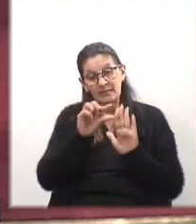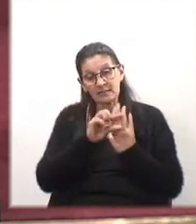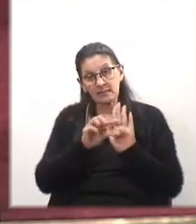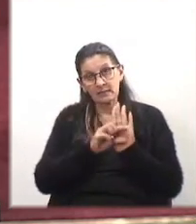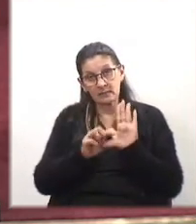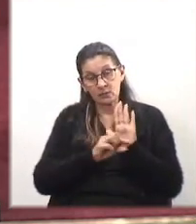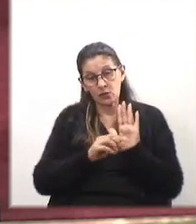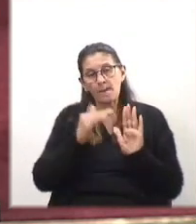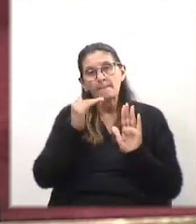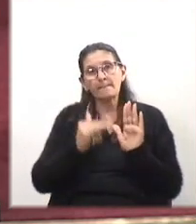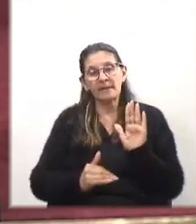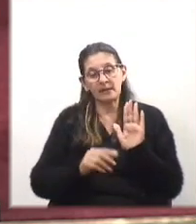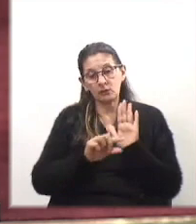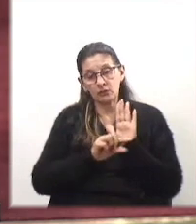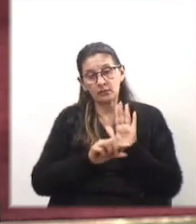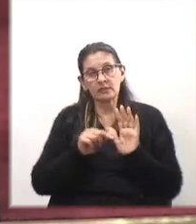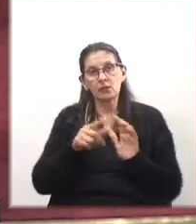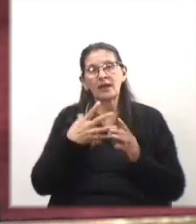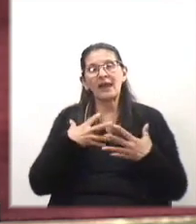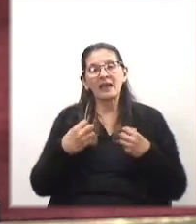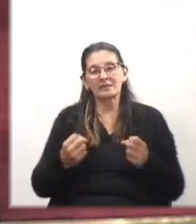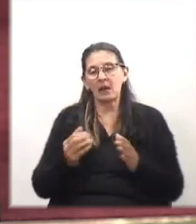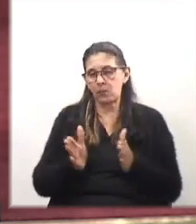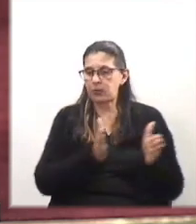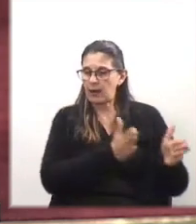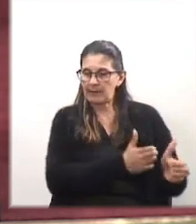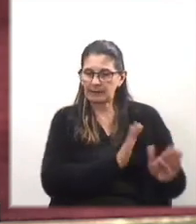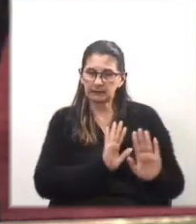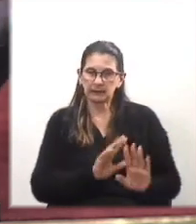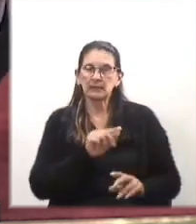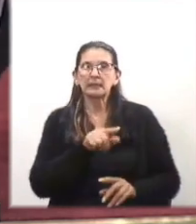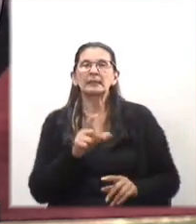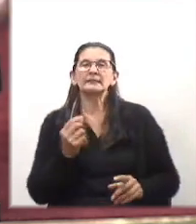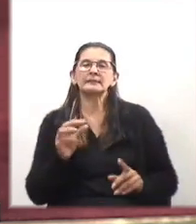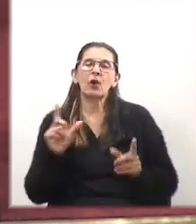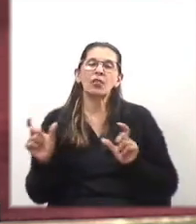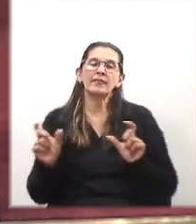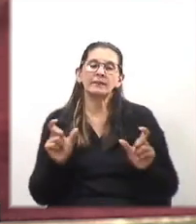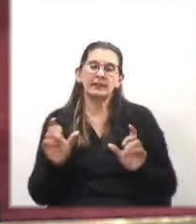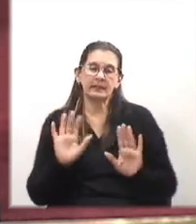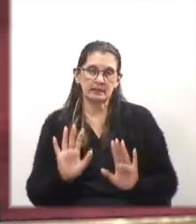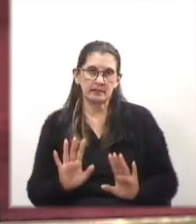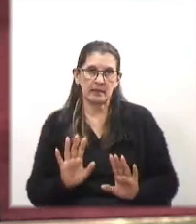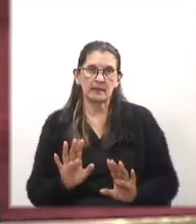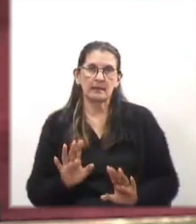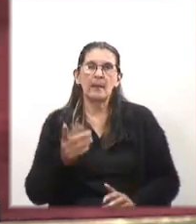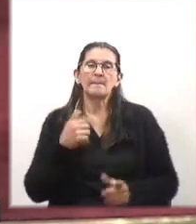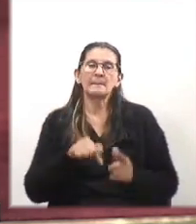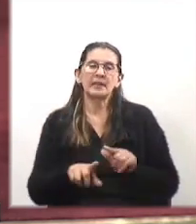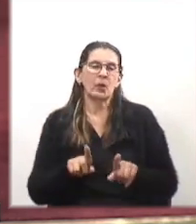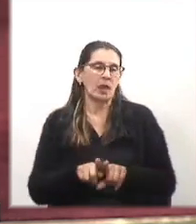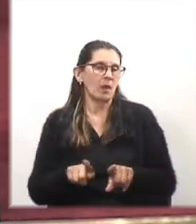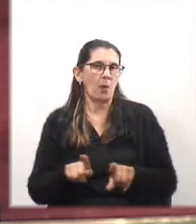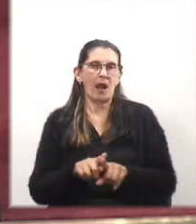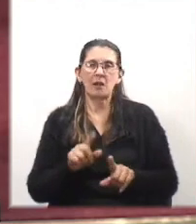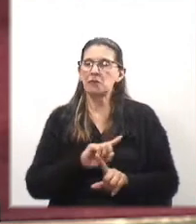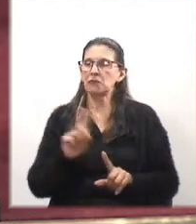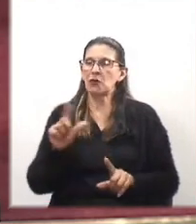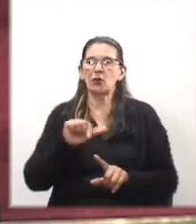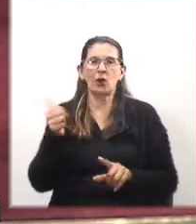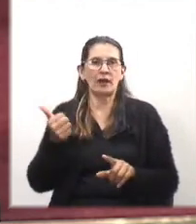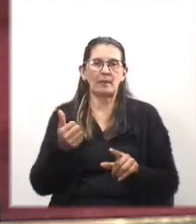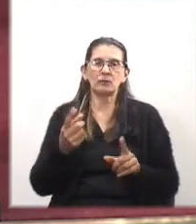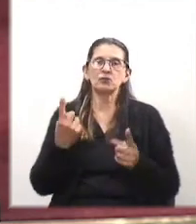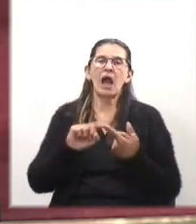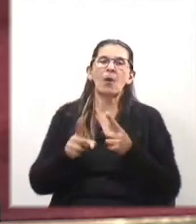por fuera los literales que tienen que ver con la salud. Esto con diferencia de las delegaciones, pero igual tampoco logramos un